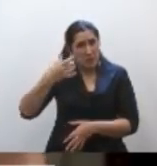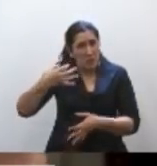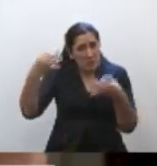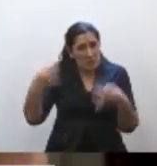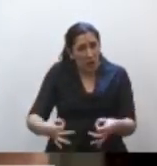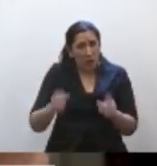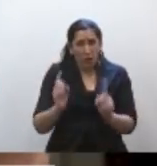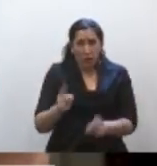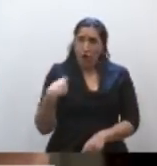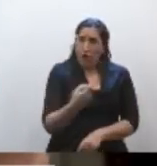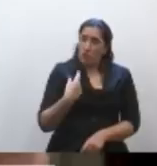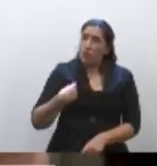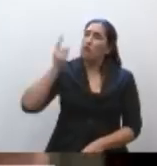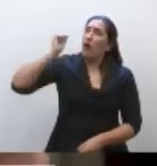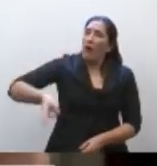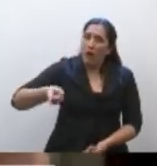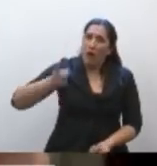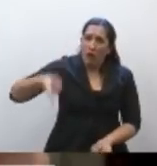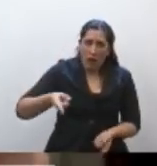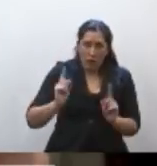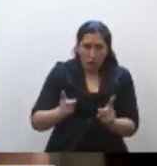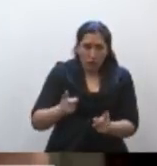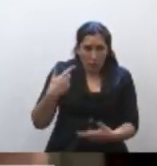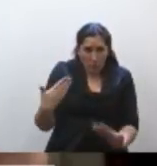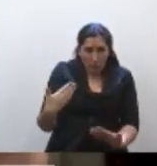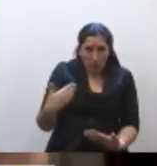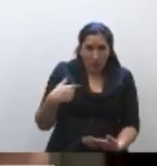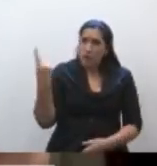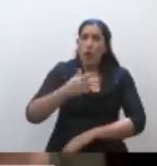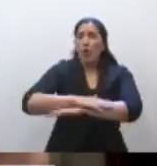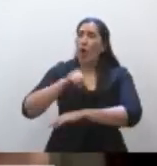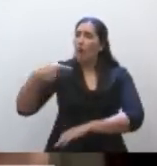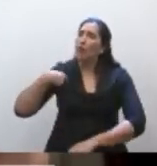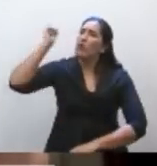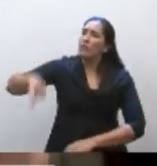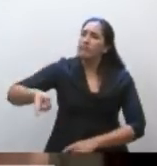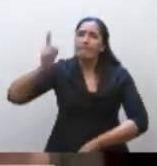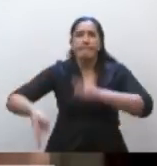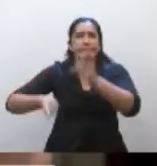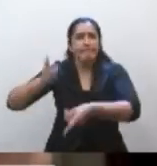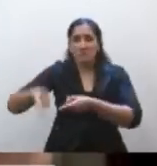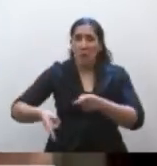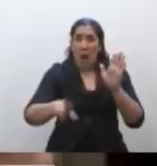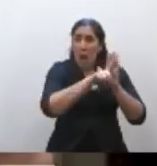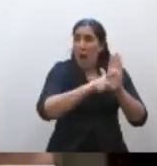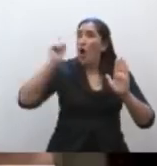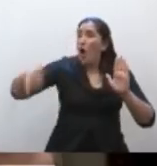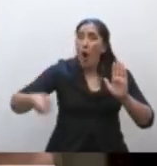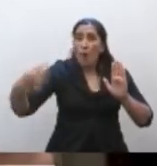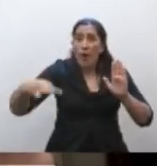digámosle imponiéndoles unos la conducta a los otros porque está claro que esta no era una ley que obligaba a cortar a